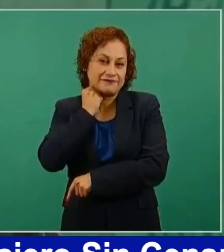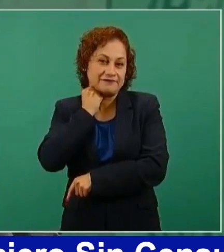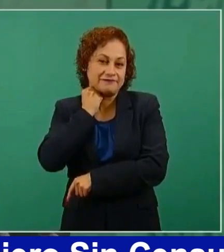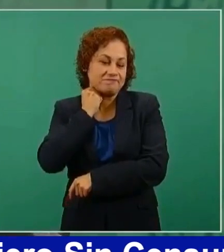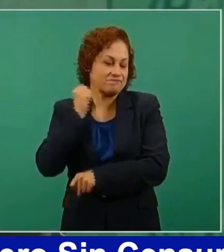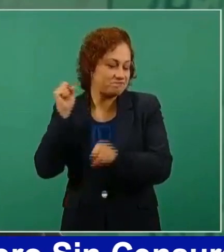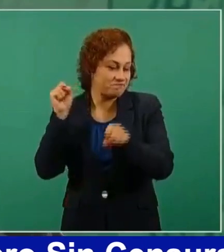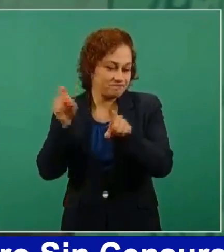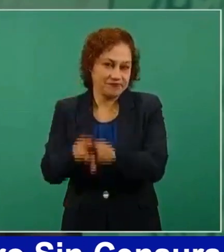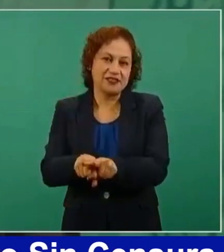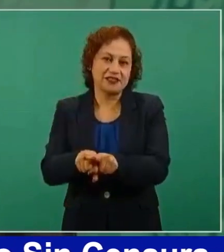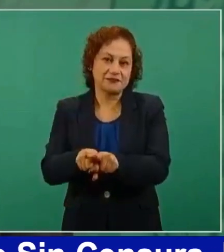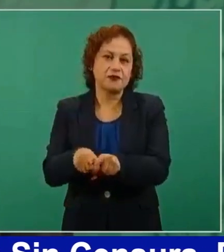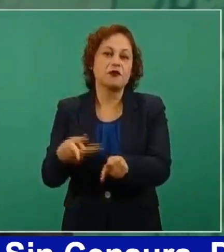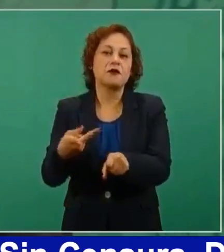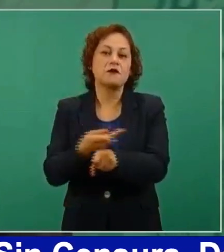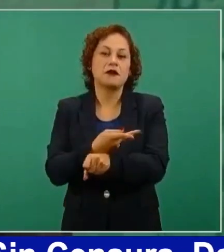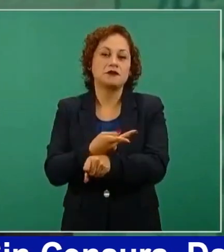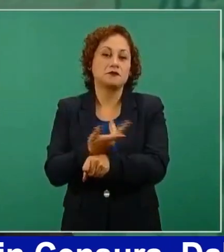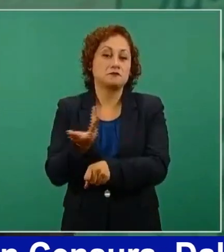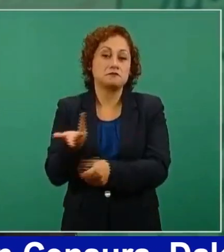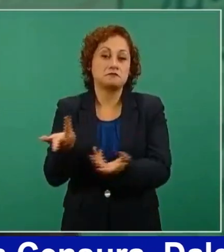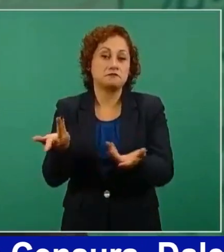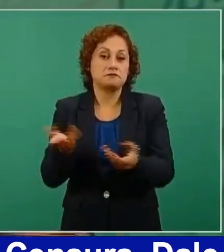Todo era formalidad